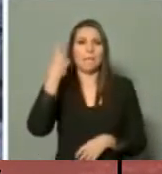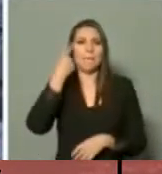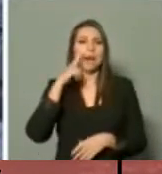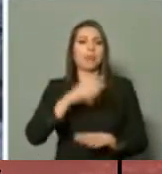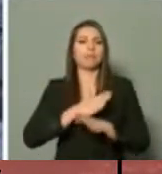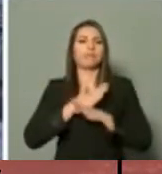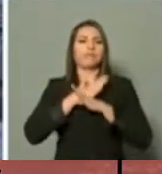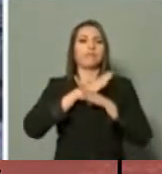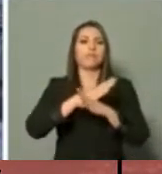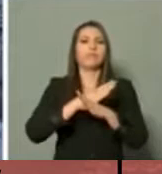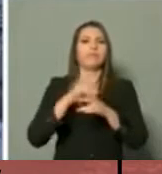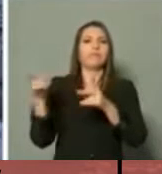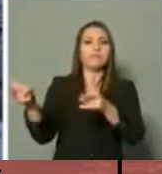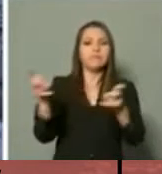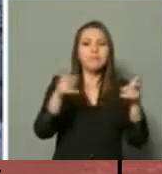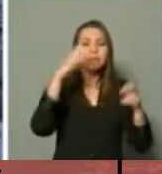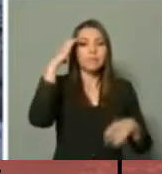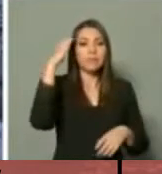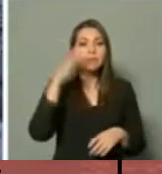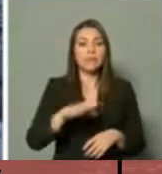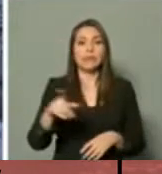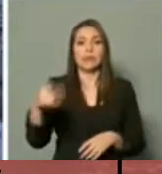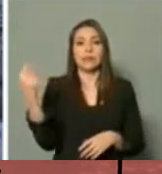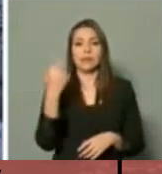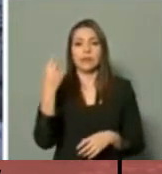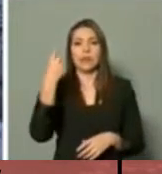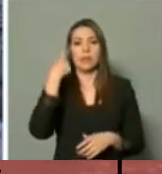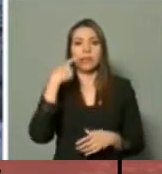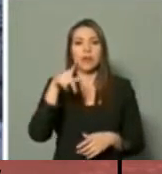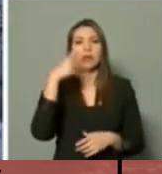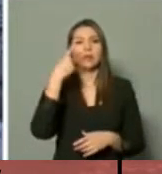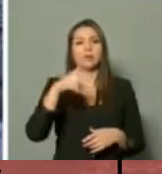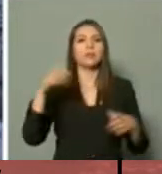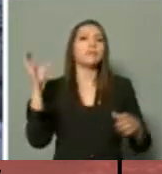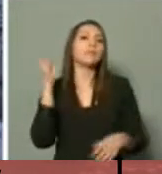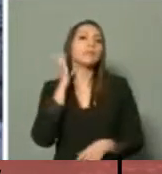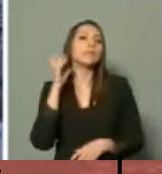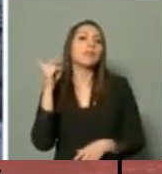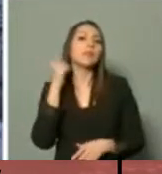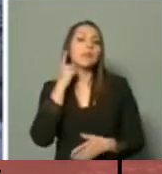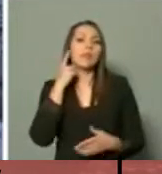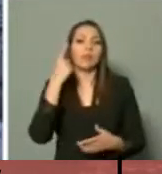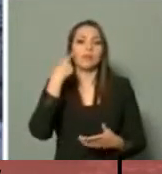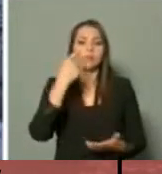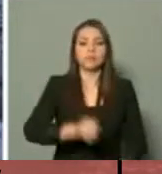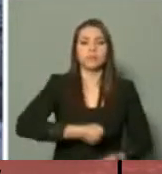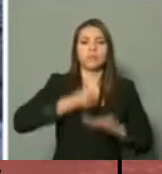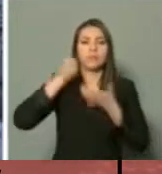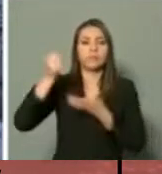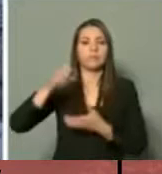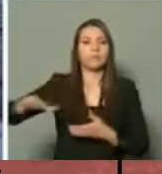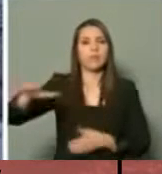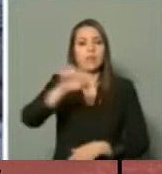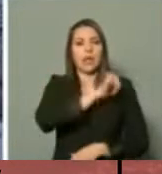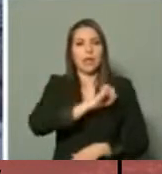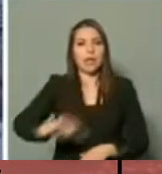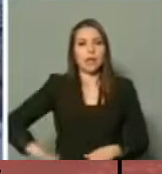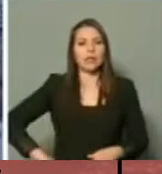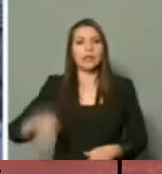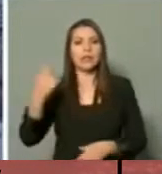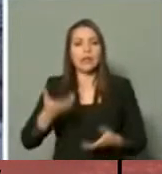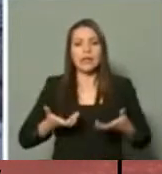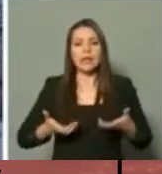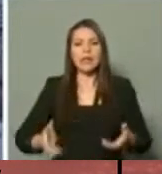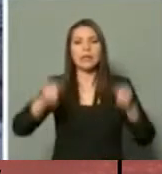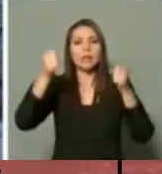vamos a destinar presupuesto suficiente desde el Congreso a las alcaldías para tener calles más seguras, mediante la implementación de cámaras, timbres